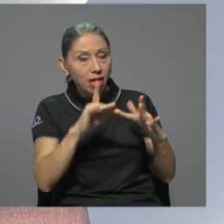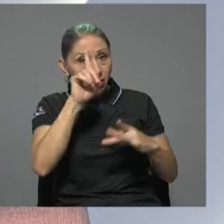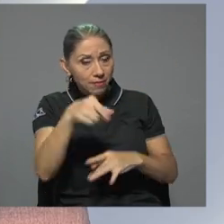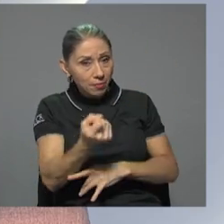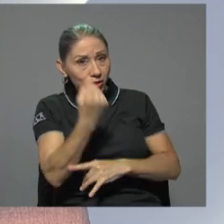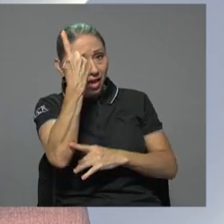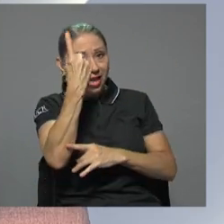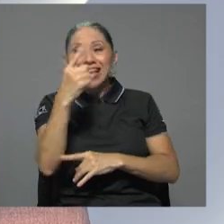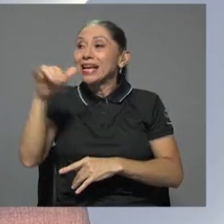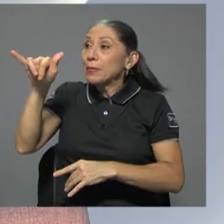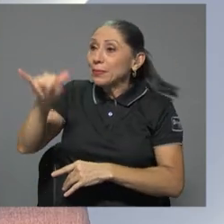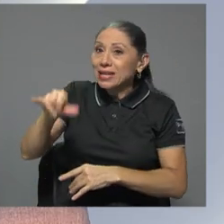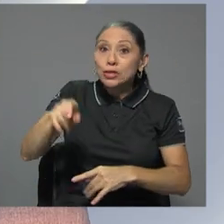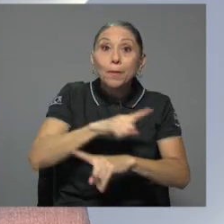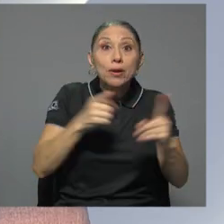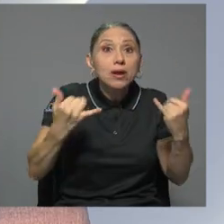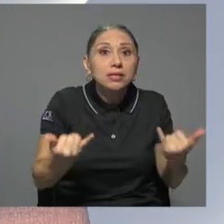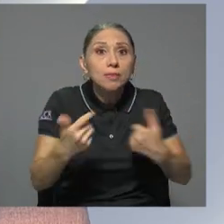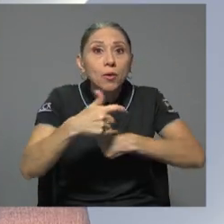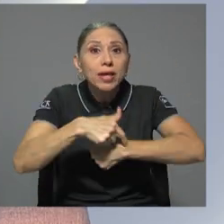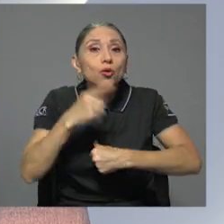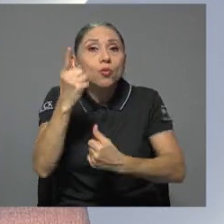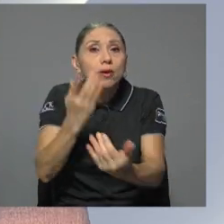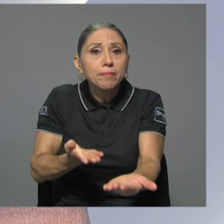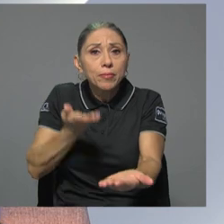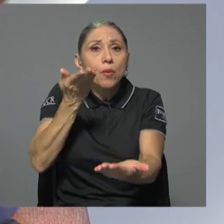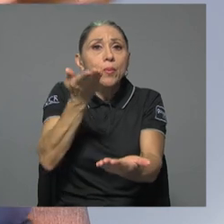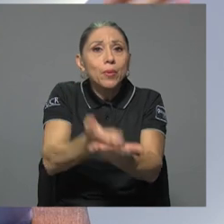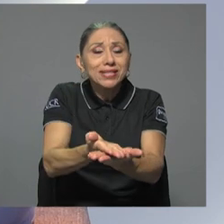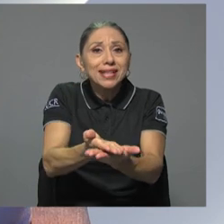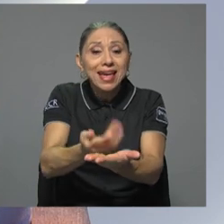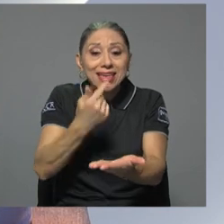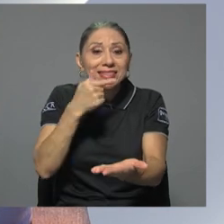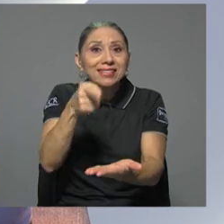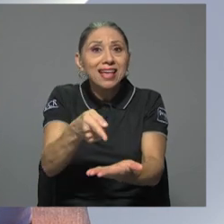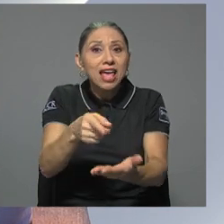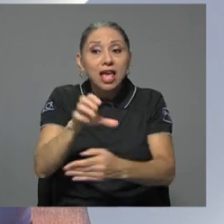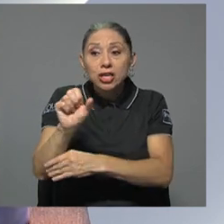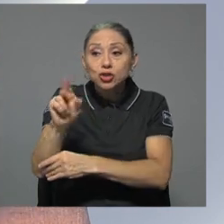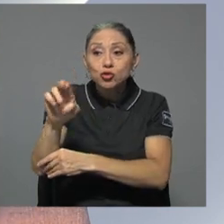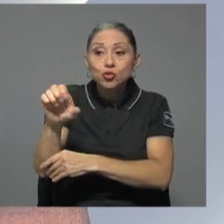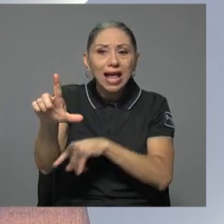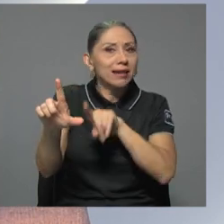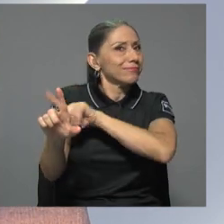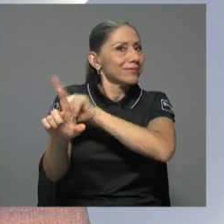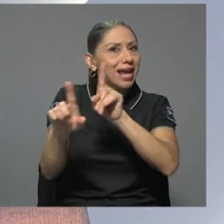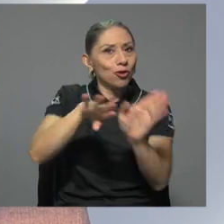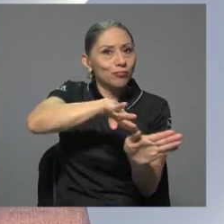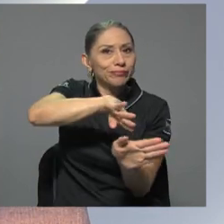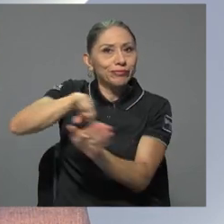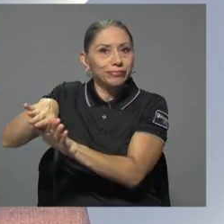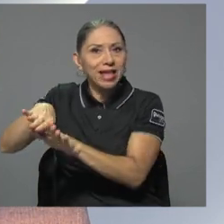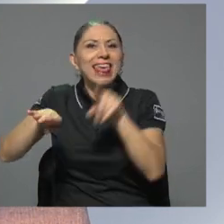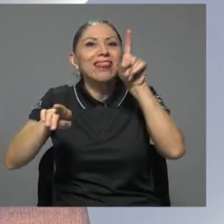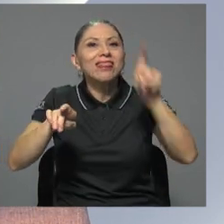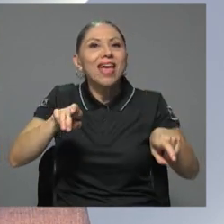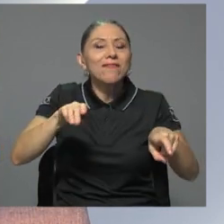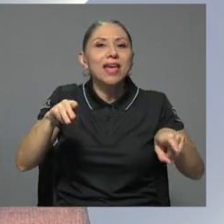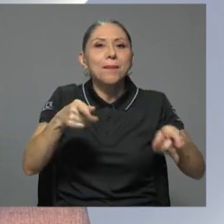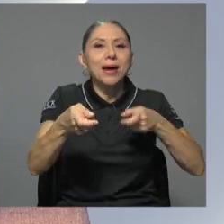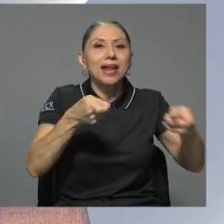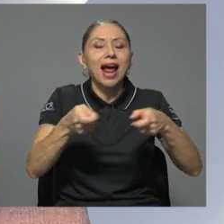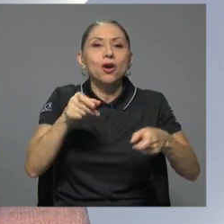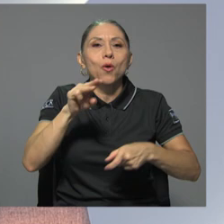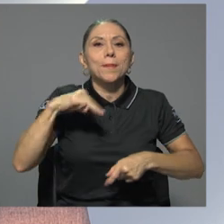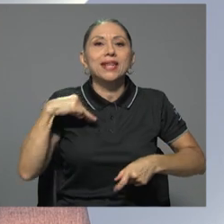oreja pero en este momento hay una propuesta que dice que ya no sea shuttle y que siga manejando esto sino que sea el ministerio educación vamos a ver